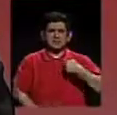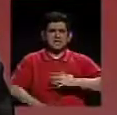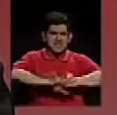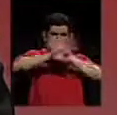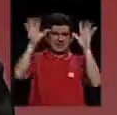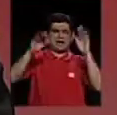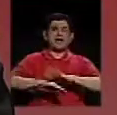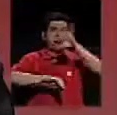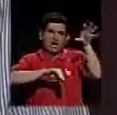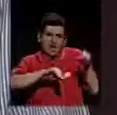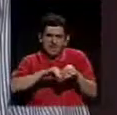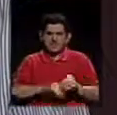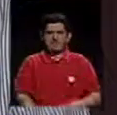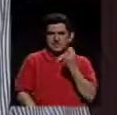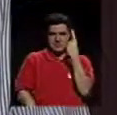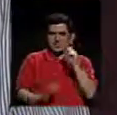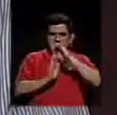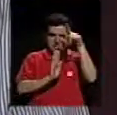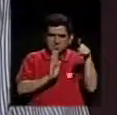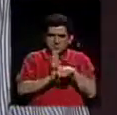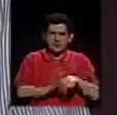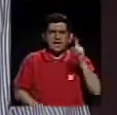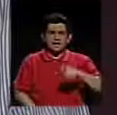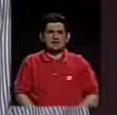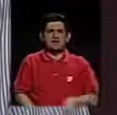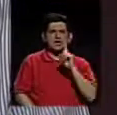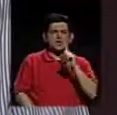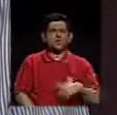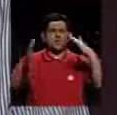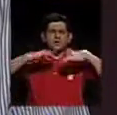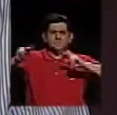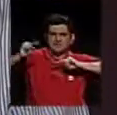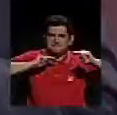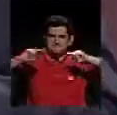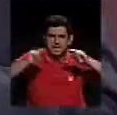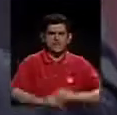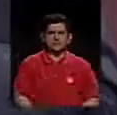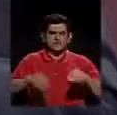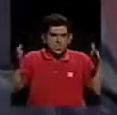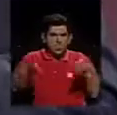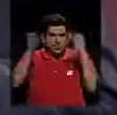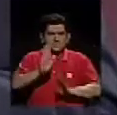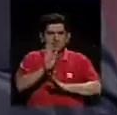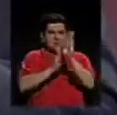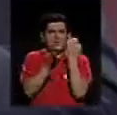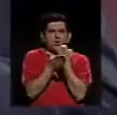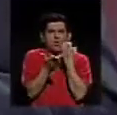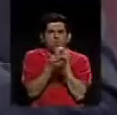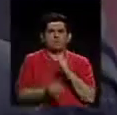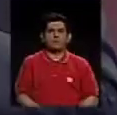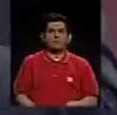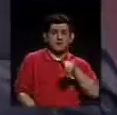claro que, además de interpretar la Constitución, se debe provocar un clima de negocios que incentive el desarrollo económico